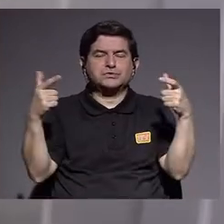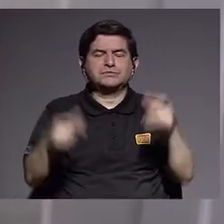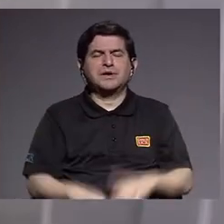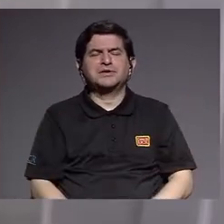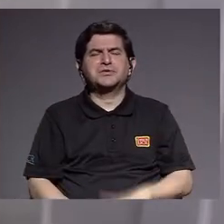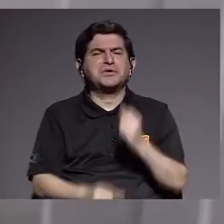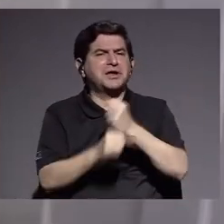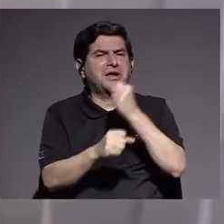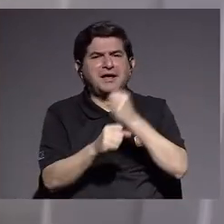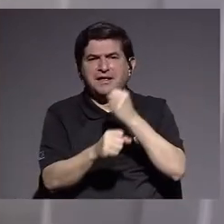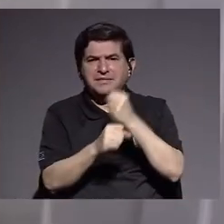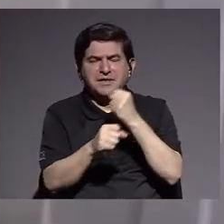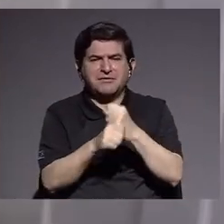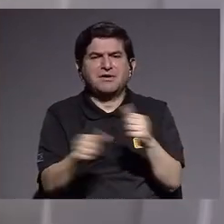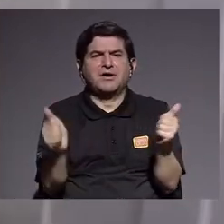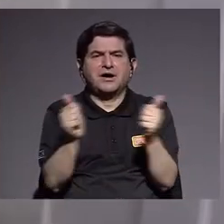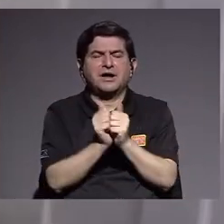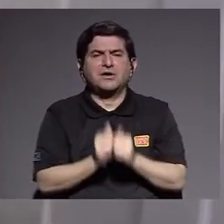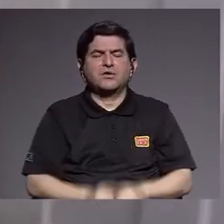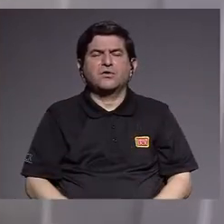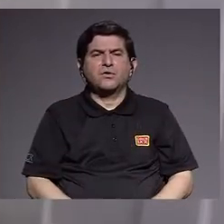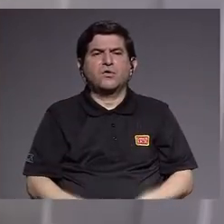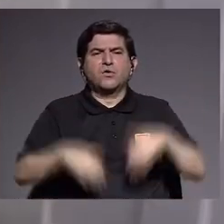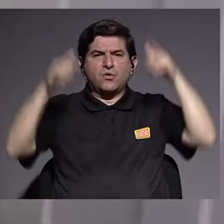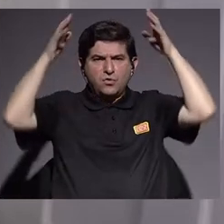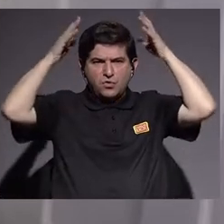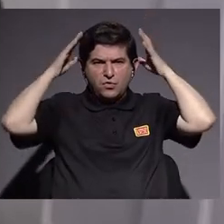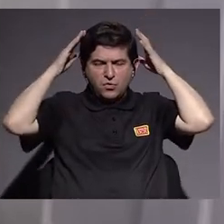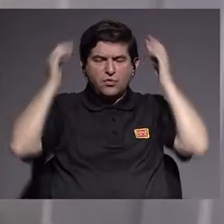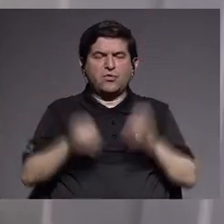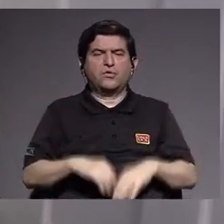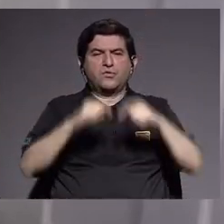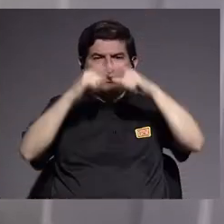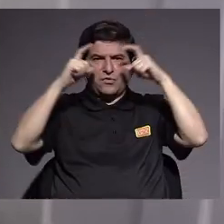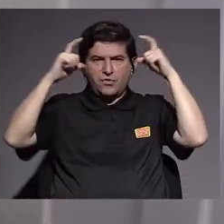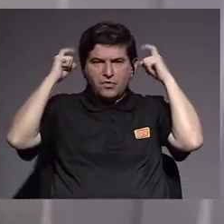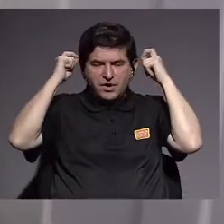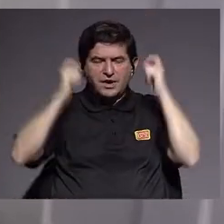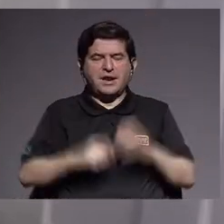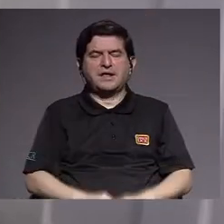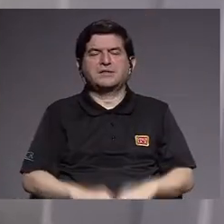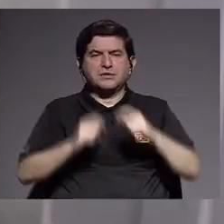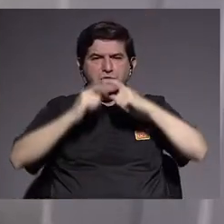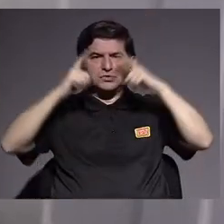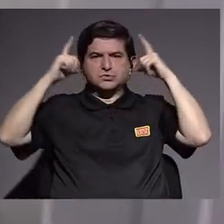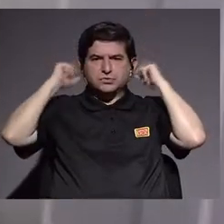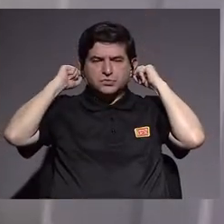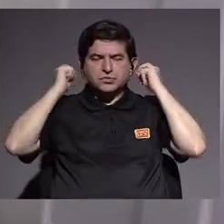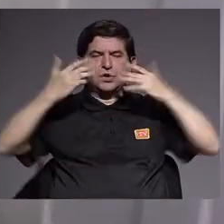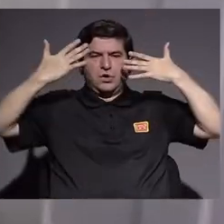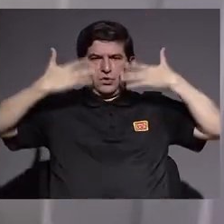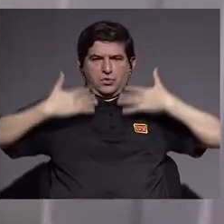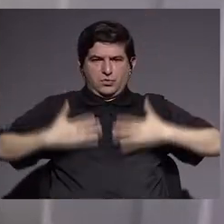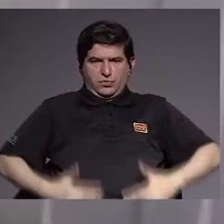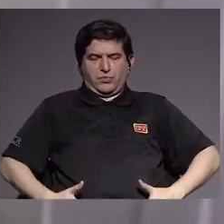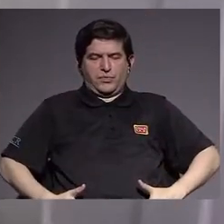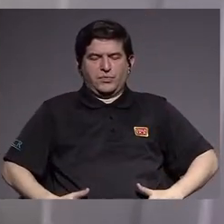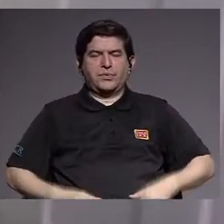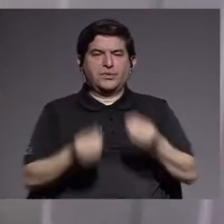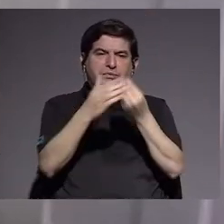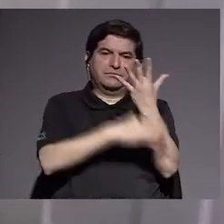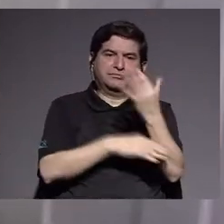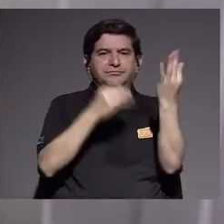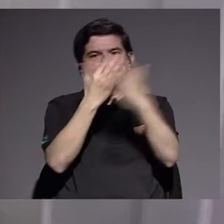bueno la gran mayoría oncólogo siempre hemos trabajado con gorro con lentes con cubrebocas con la mascarilla quirúrgica y